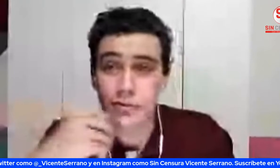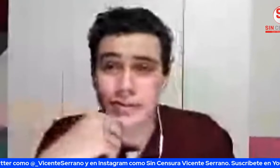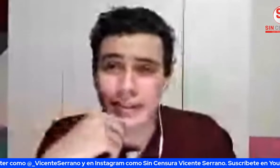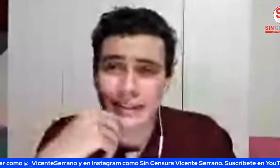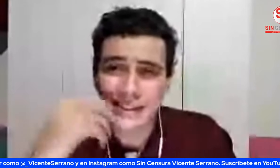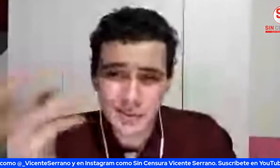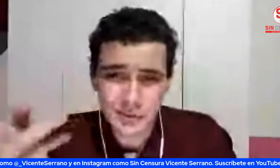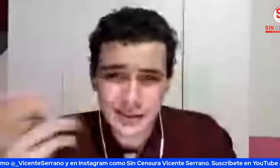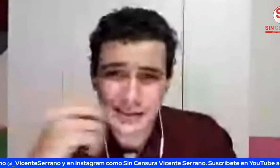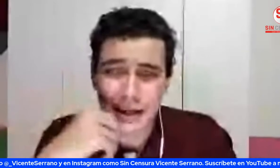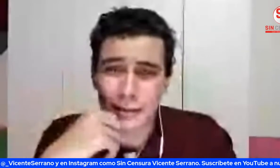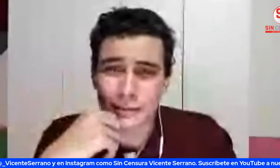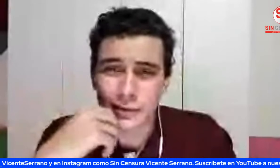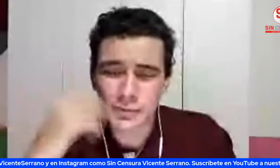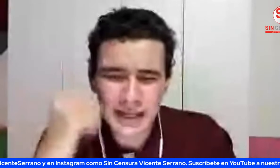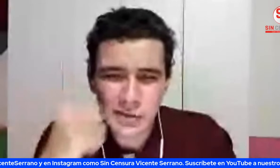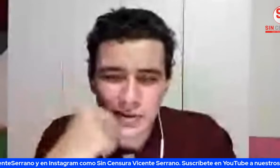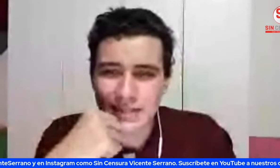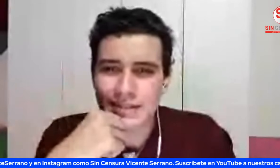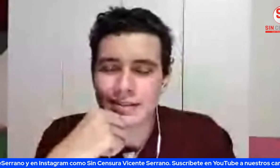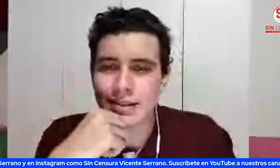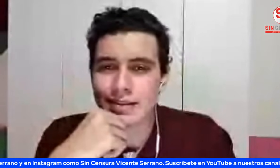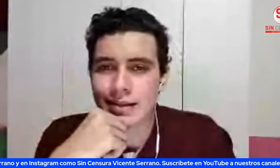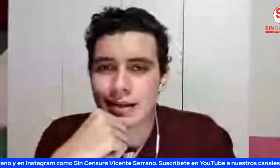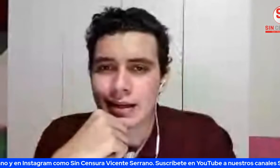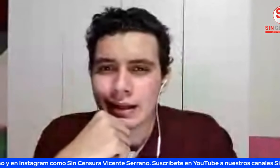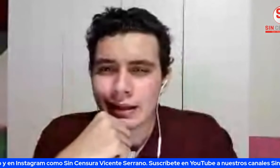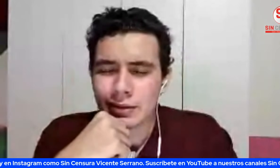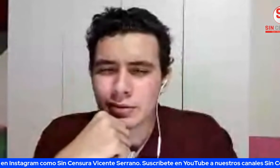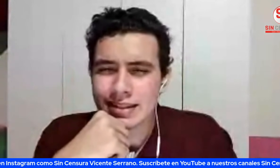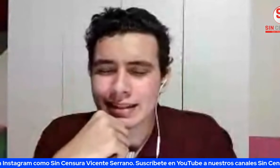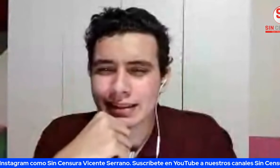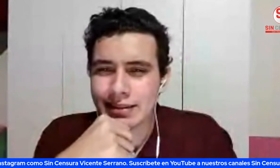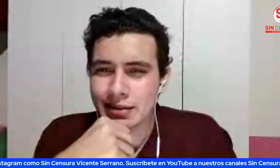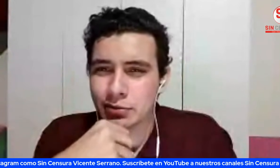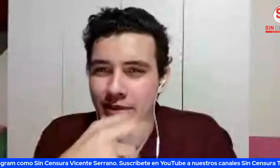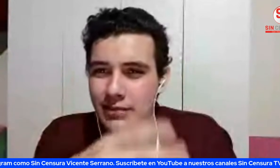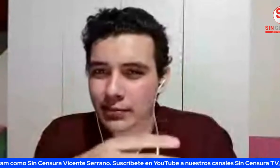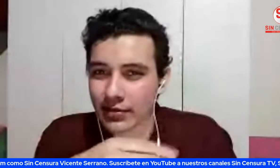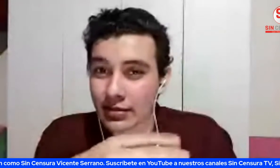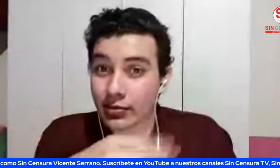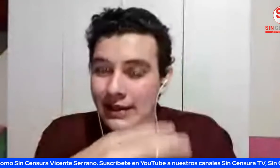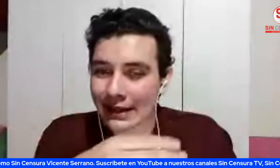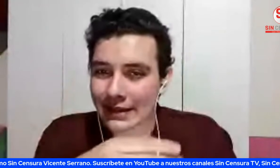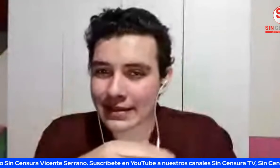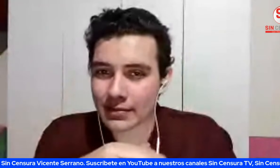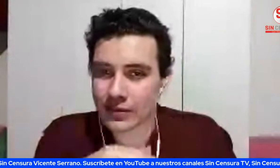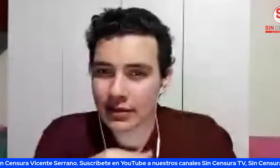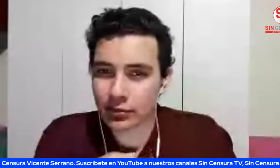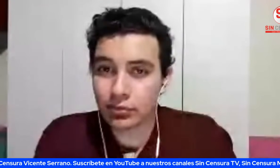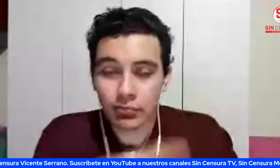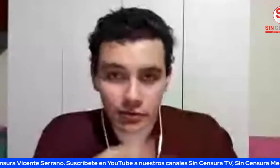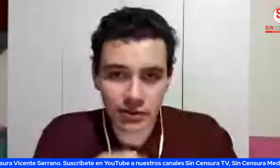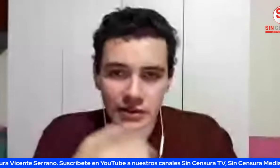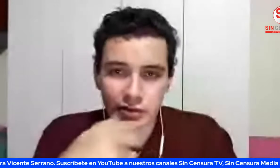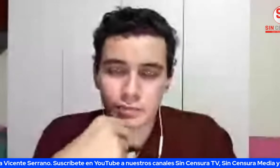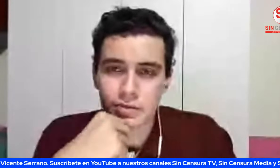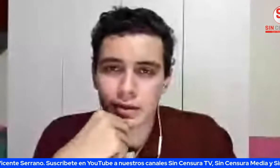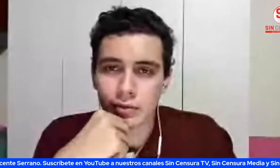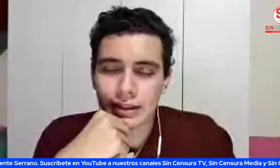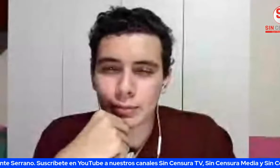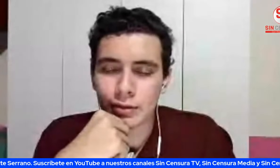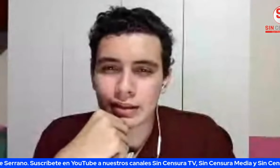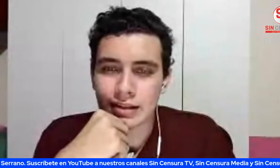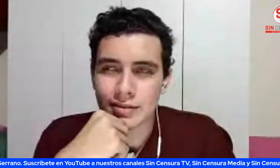en el Poder Judicial, que es donde está con mayor resistencia. Entonces, entendiendo ese proceso de renacimiento, lo que